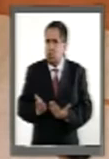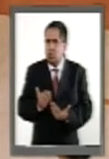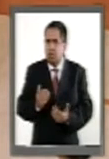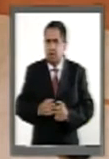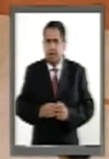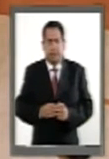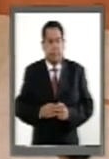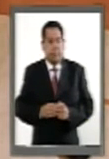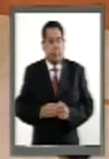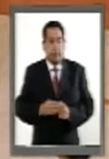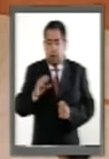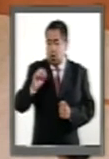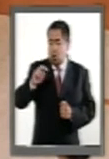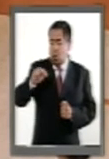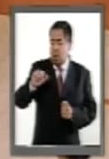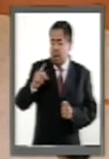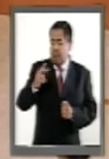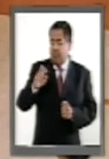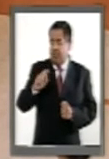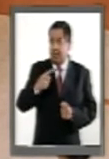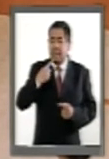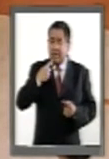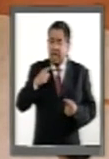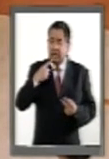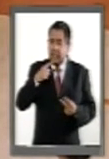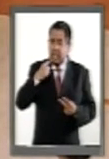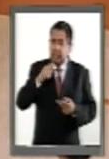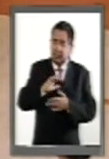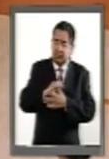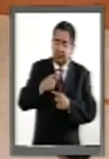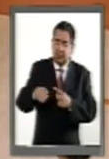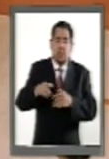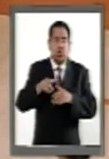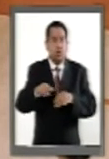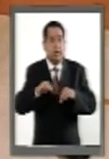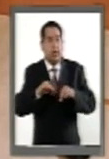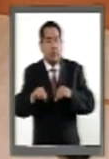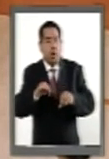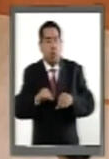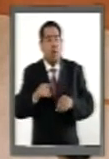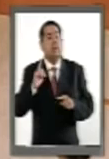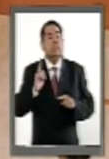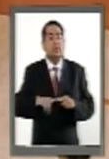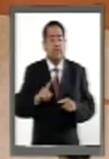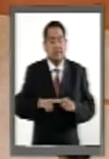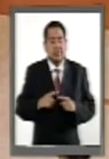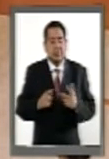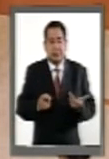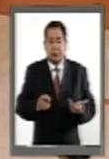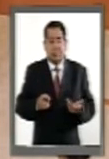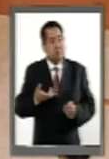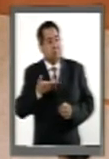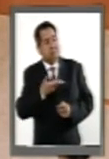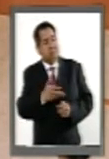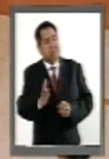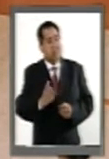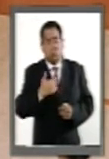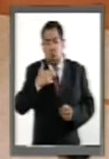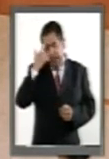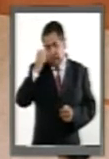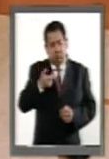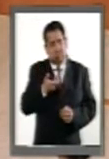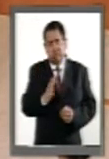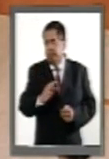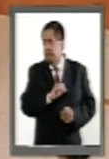más recibe CONAPRED son a nivel laboral y son por despido